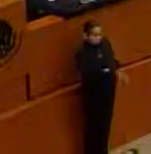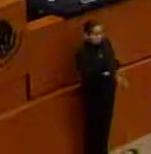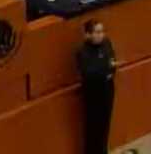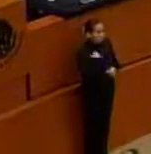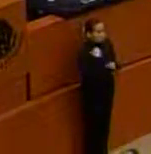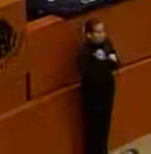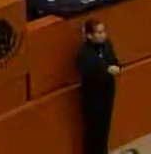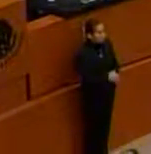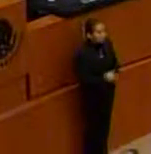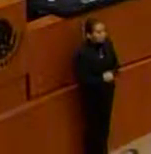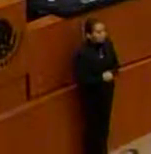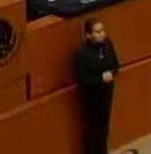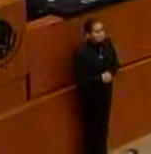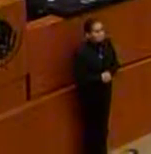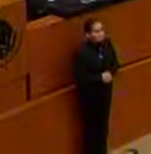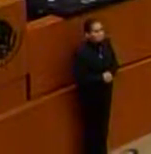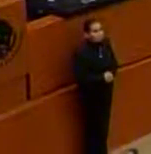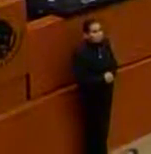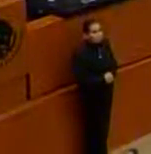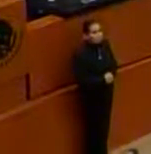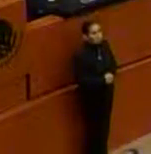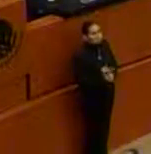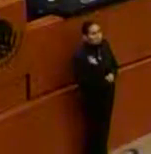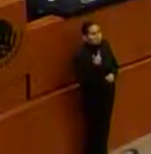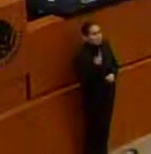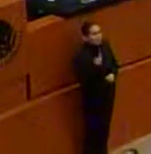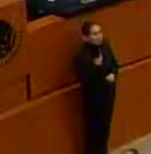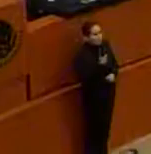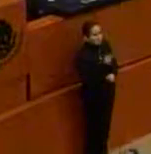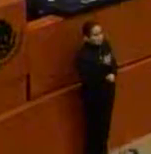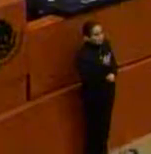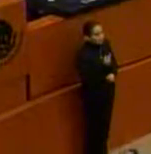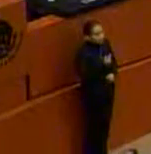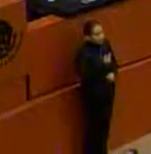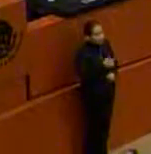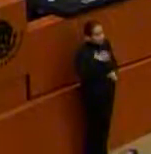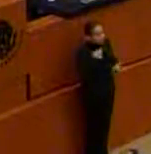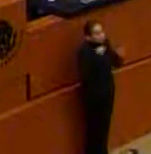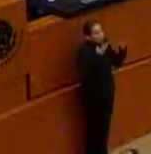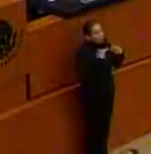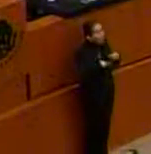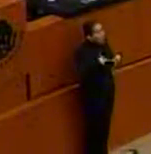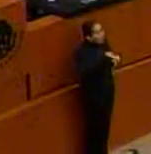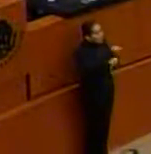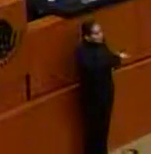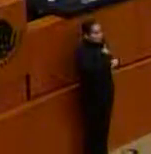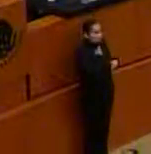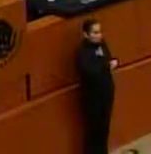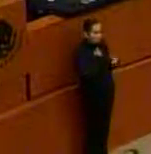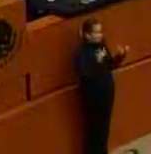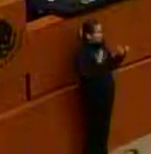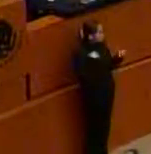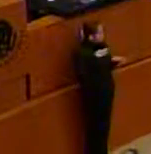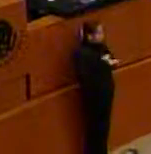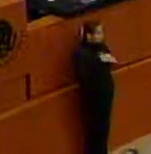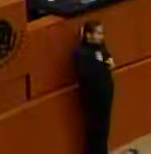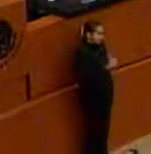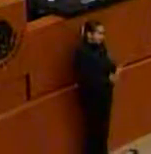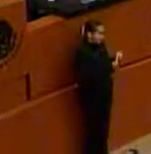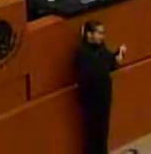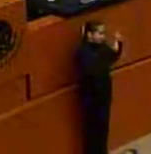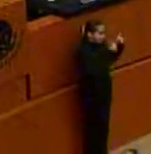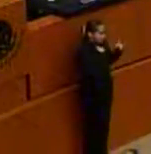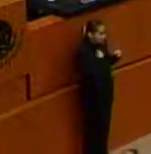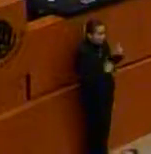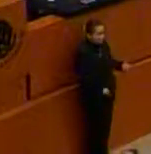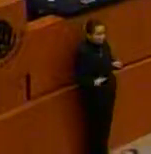importante a futuro. Y lo que está claro es que el número de personas que se autoemplean y que están